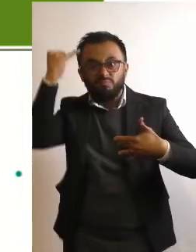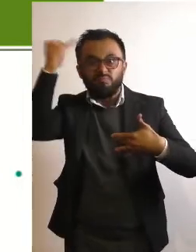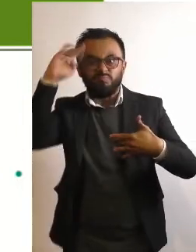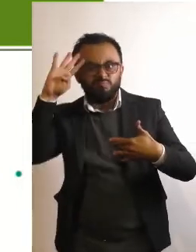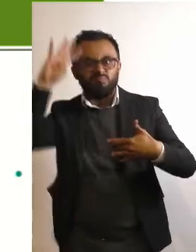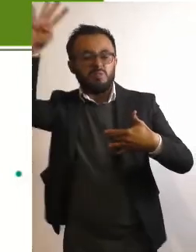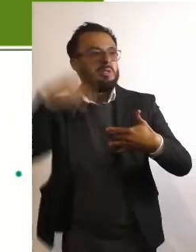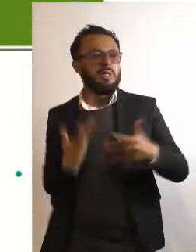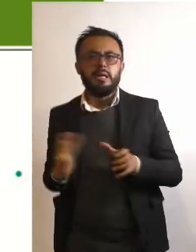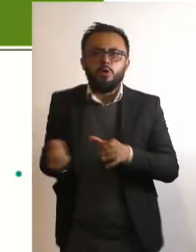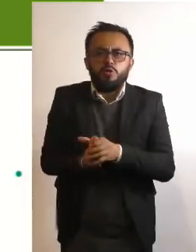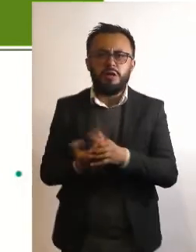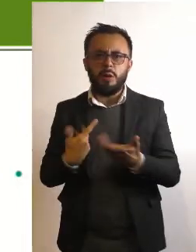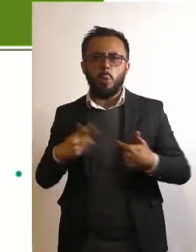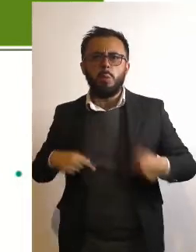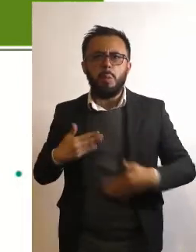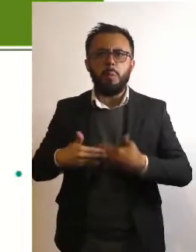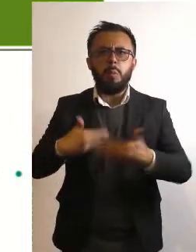Y es así como